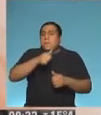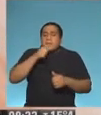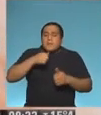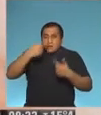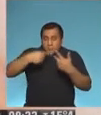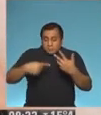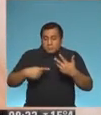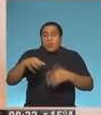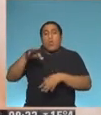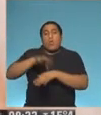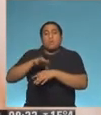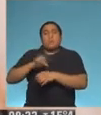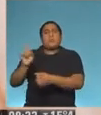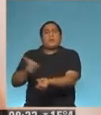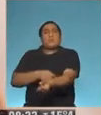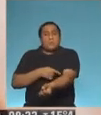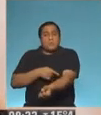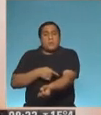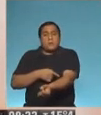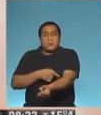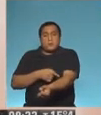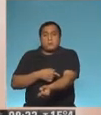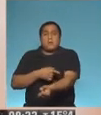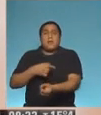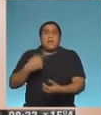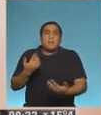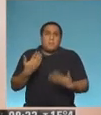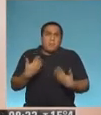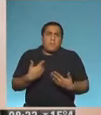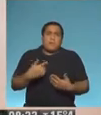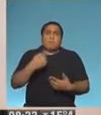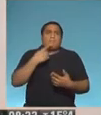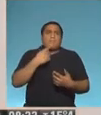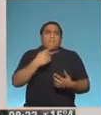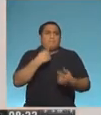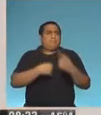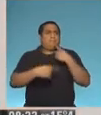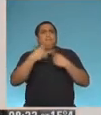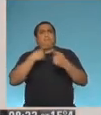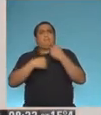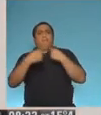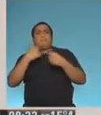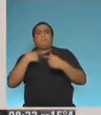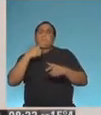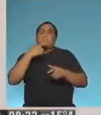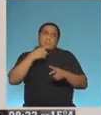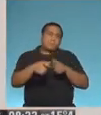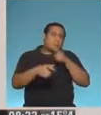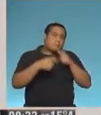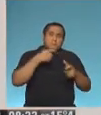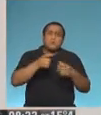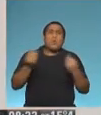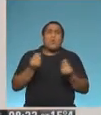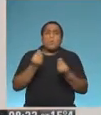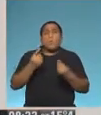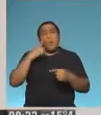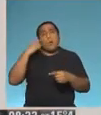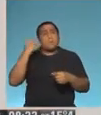estamos acostumbrados a hacer muchas consultas, evacuar muchas consultas por WhatsApp,